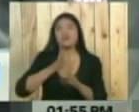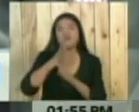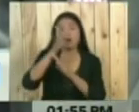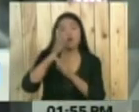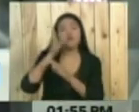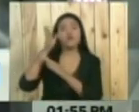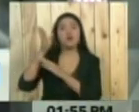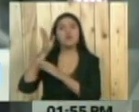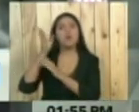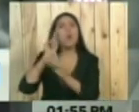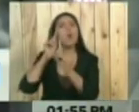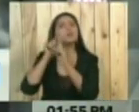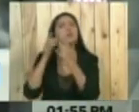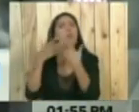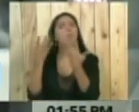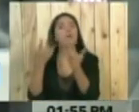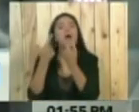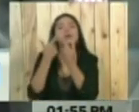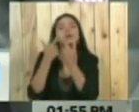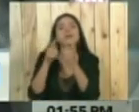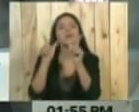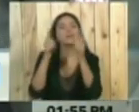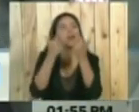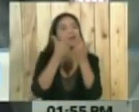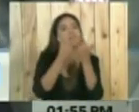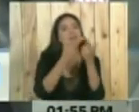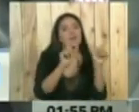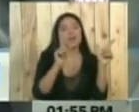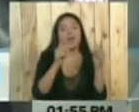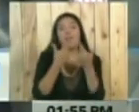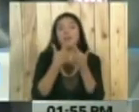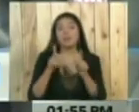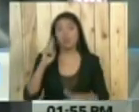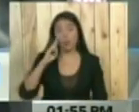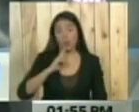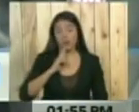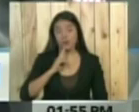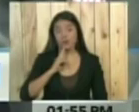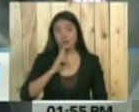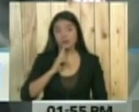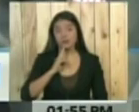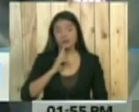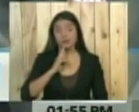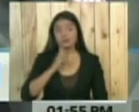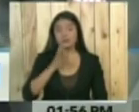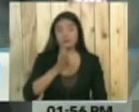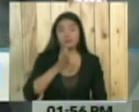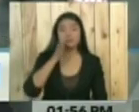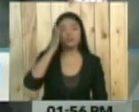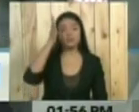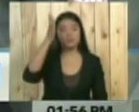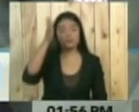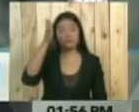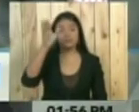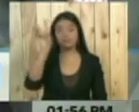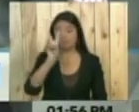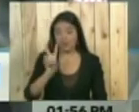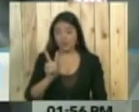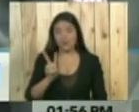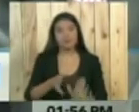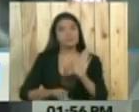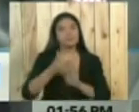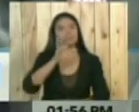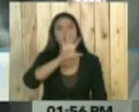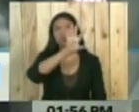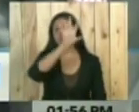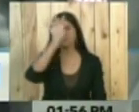a libertar a otros pueblos. Nuestro libertador Simón Bolívar traspasó las fronteras de Venezuela,